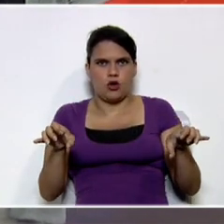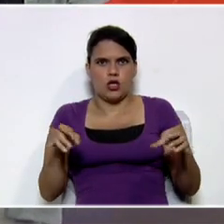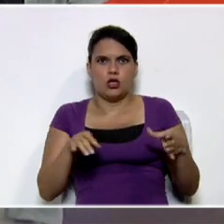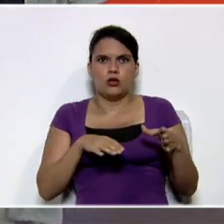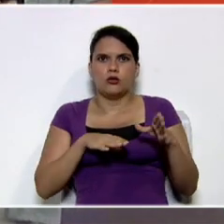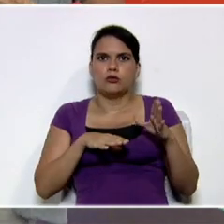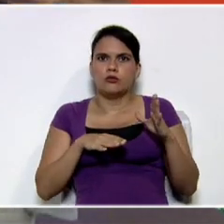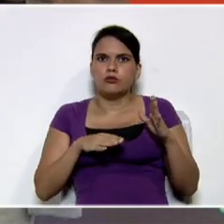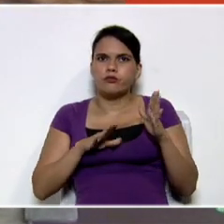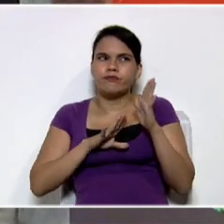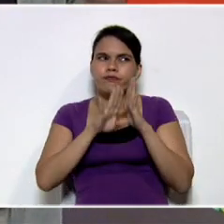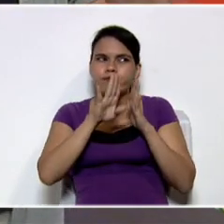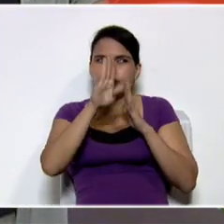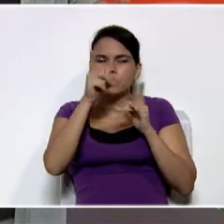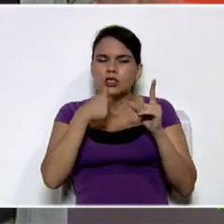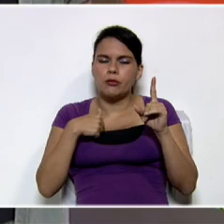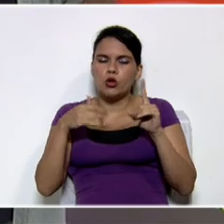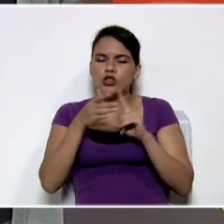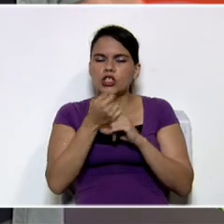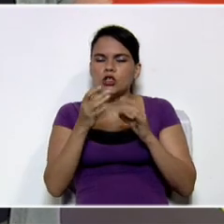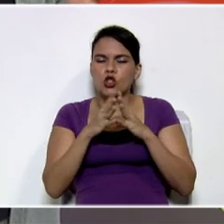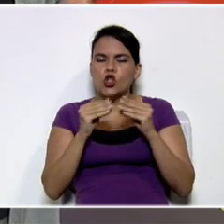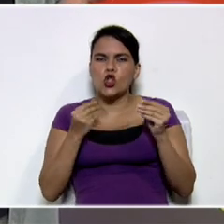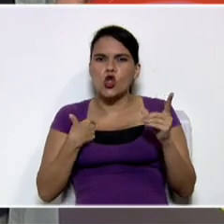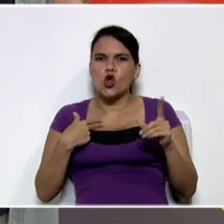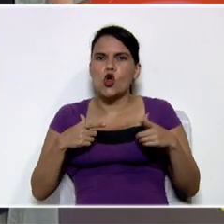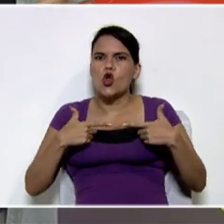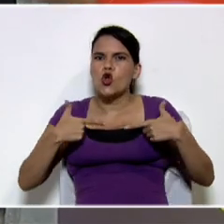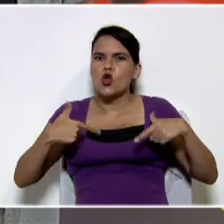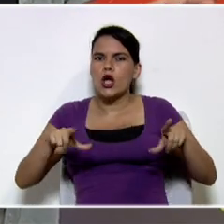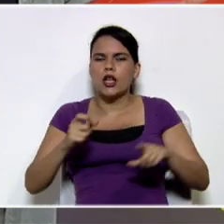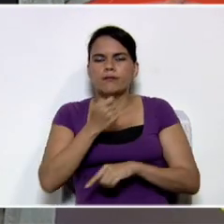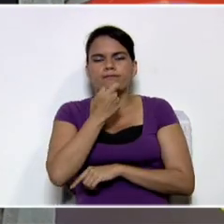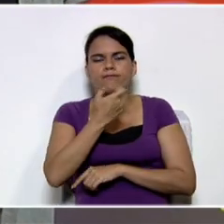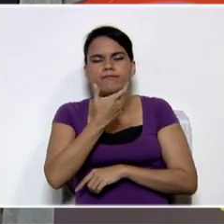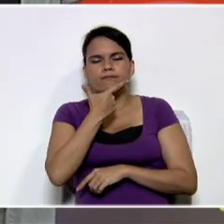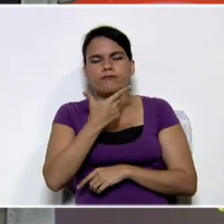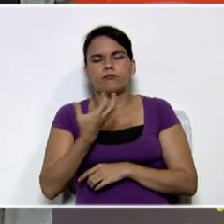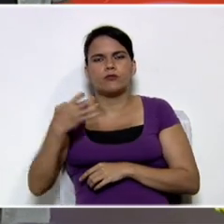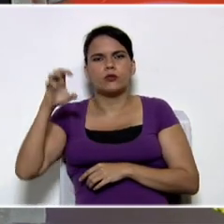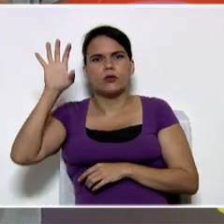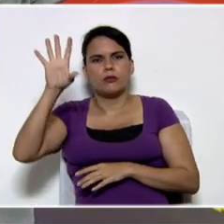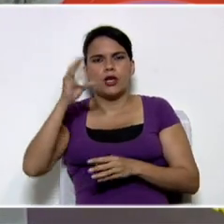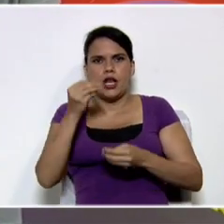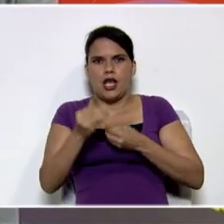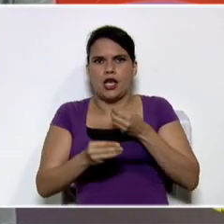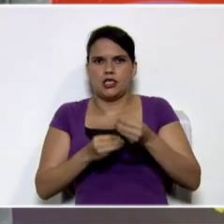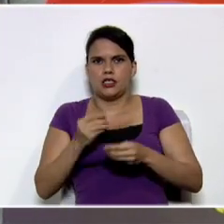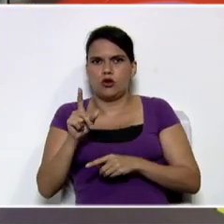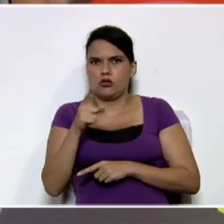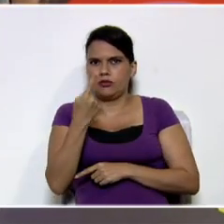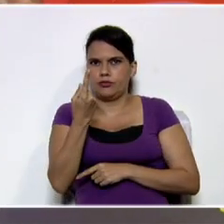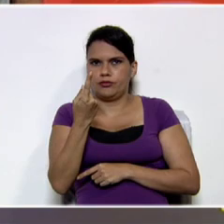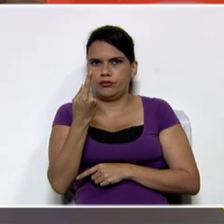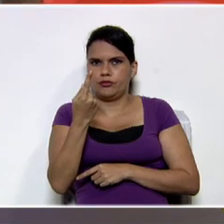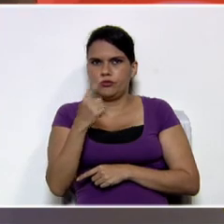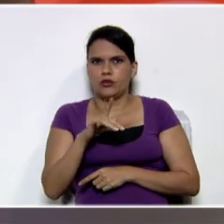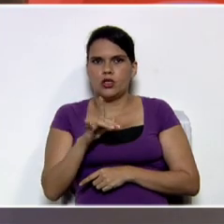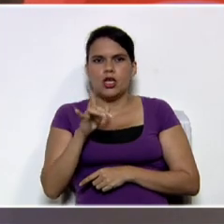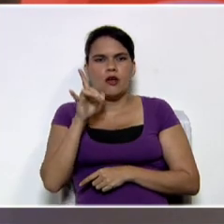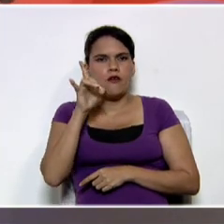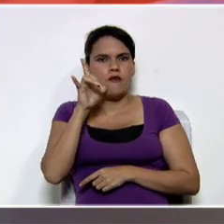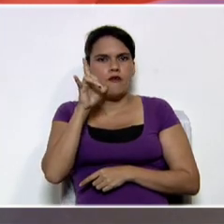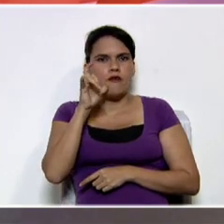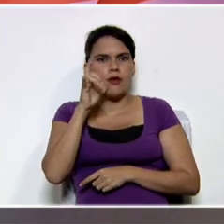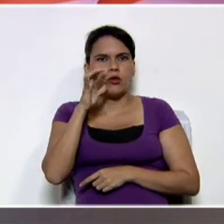estamos consiguiendo en todos los lugares de nuestro hermoso país, y para hacerlo una sola es la vía. ¿Cuál es?